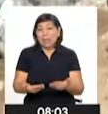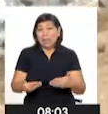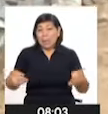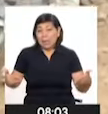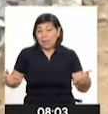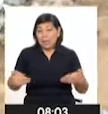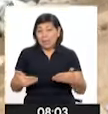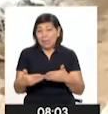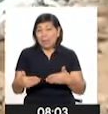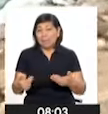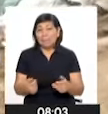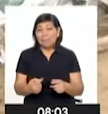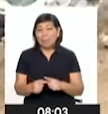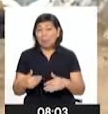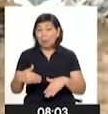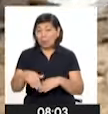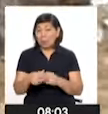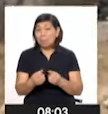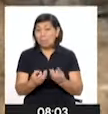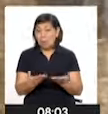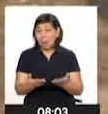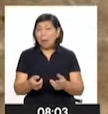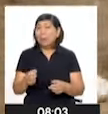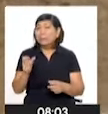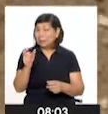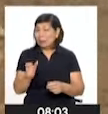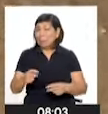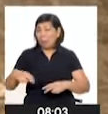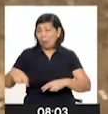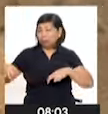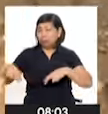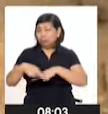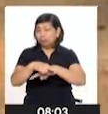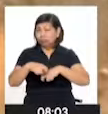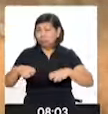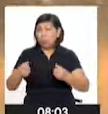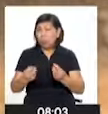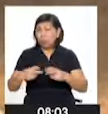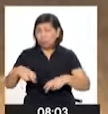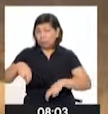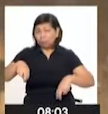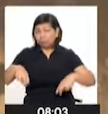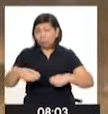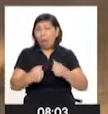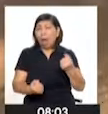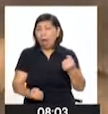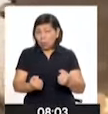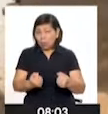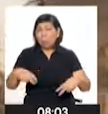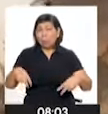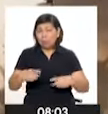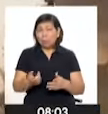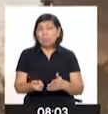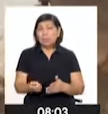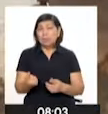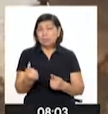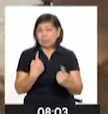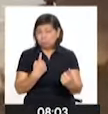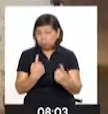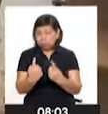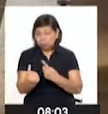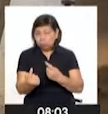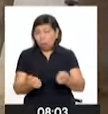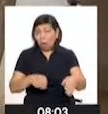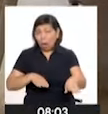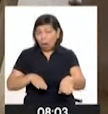avenida María Reich, una avenida bastante transitada, porque sabemos que la mayoría de vehículos que vienen desde el distrito de Villa